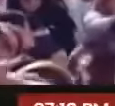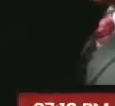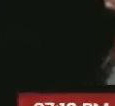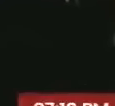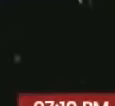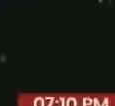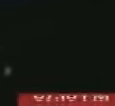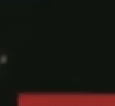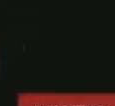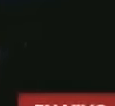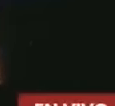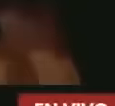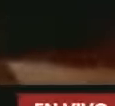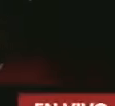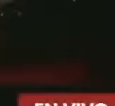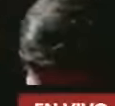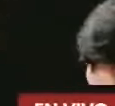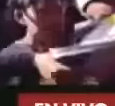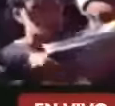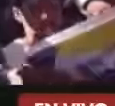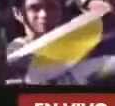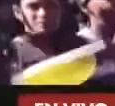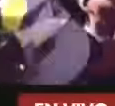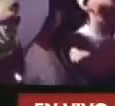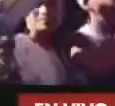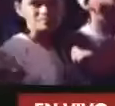¡Que viva la gran misión Venezuela Mujer!